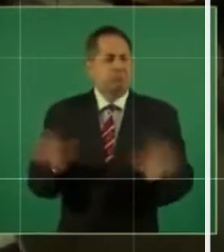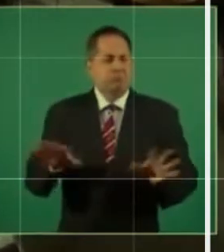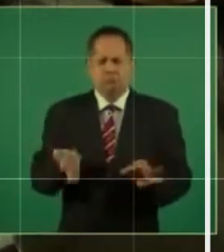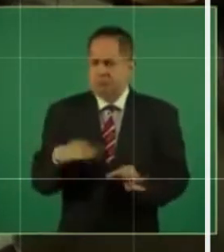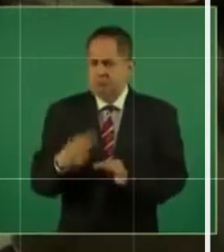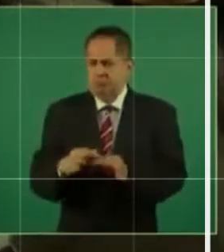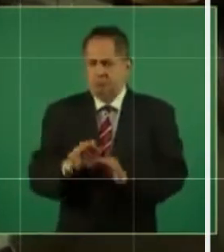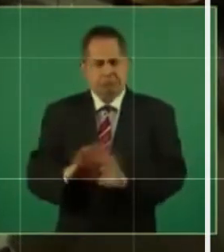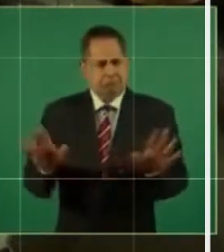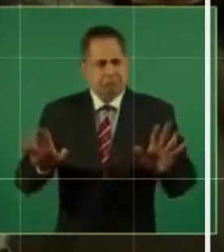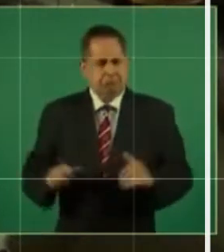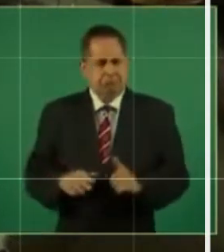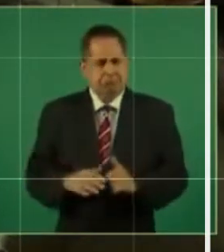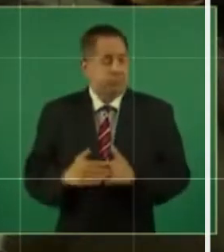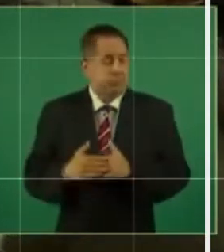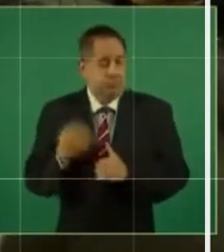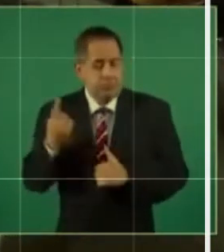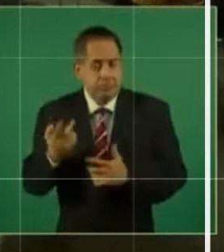pero por qué